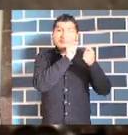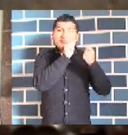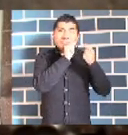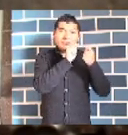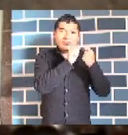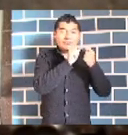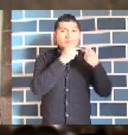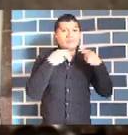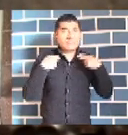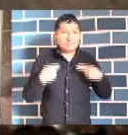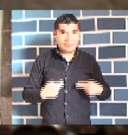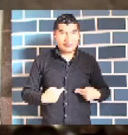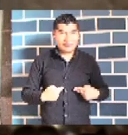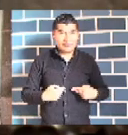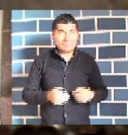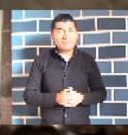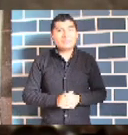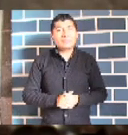humanos